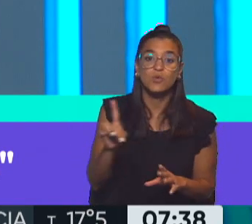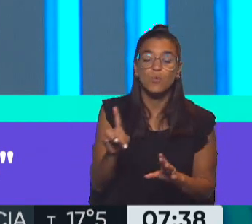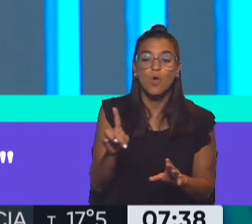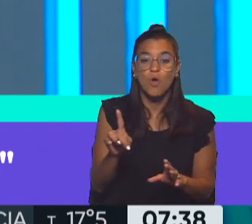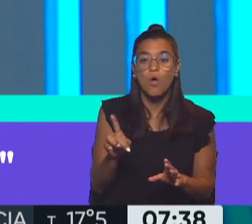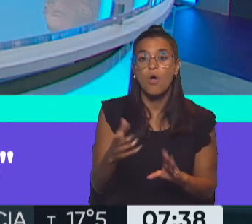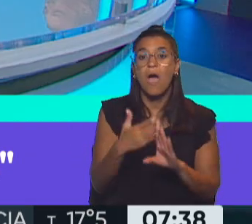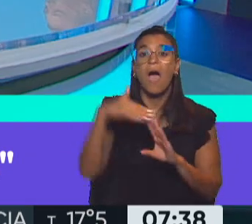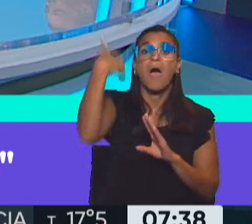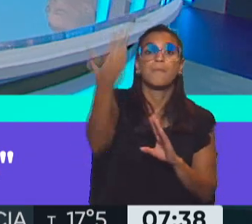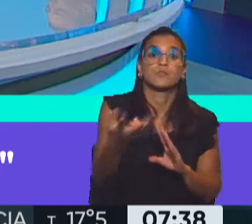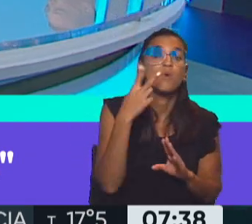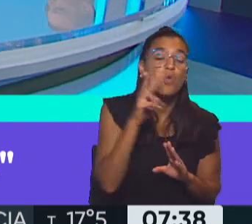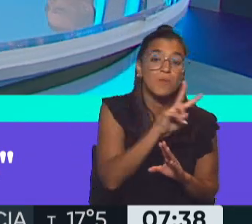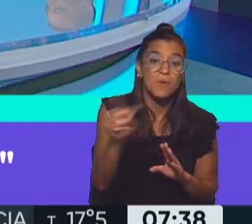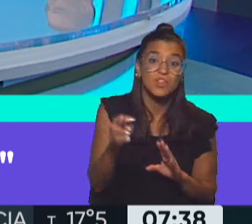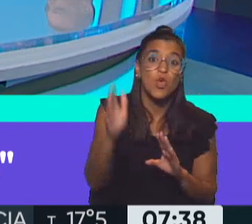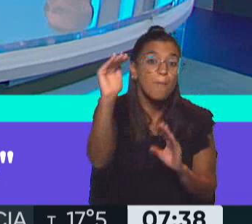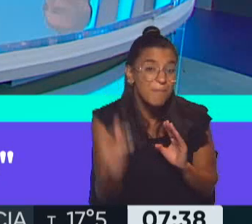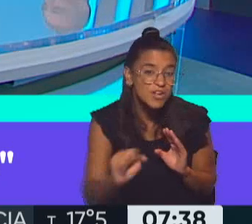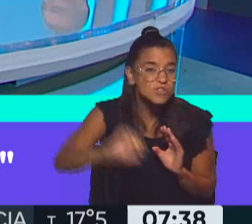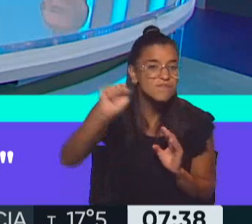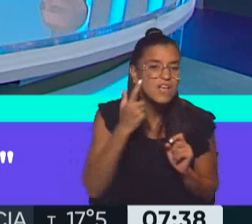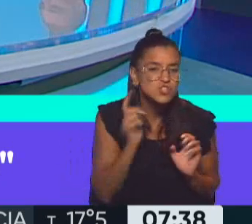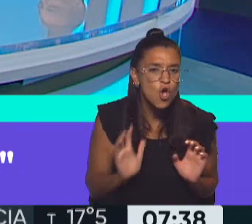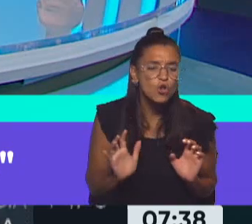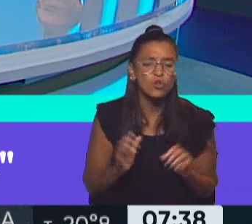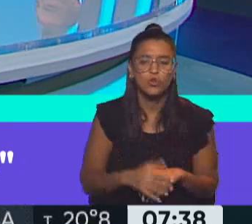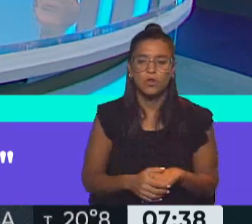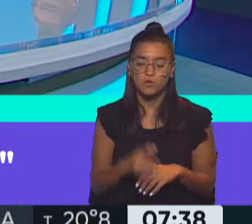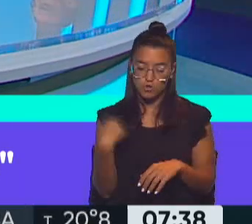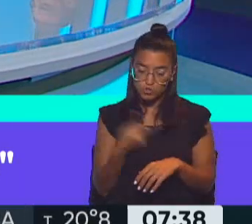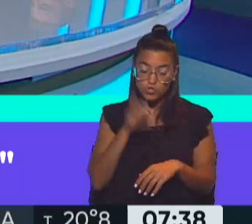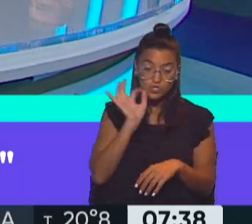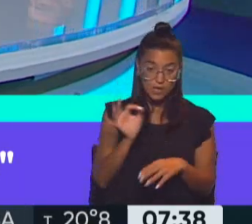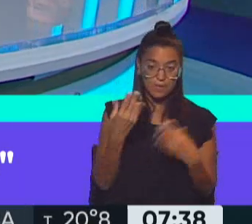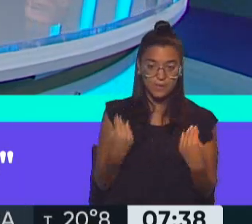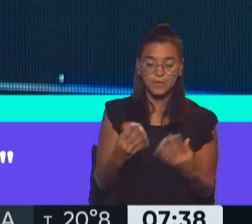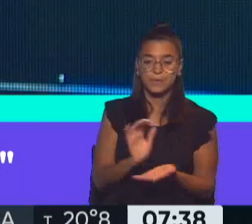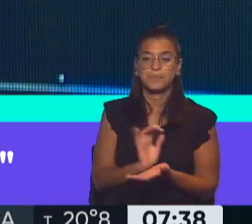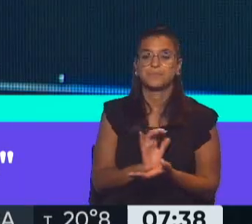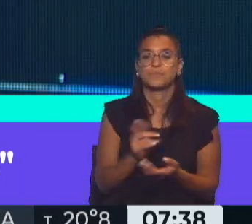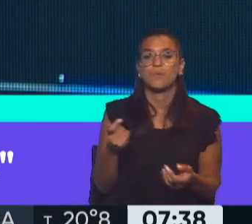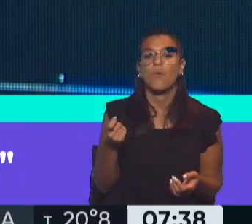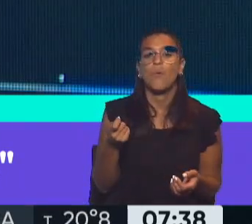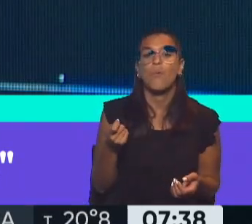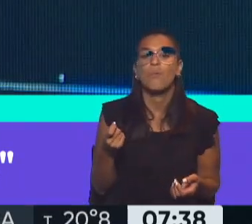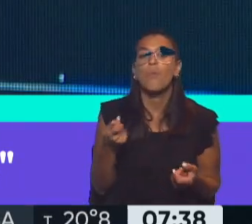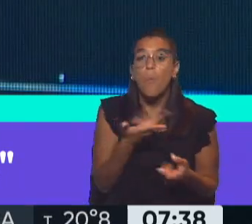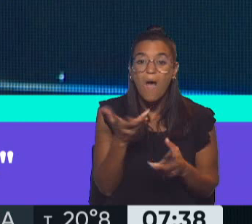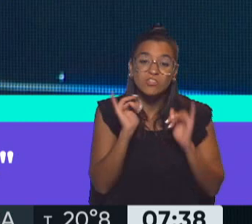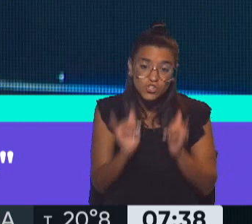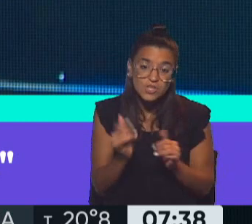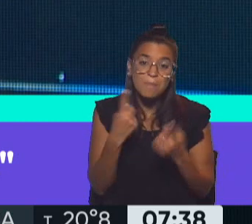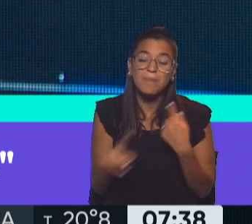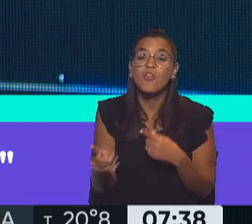2021? A ver, lo que se sabe por ahora, sabemos el cuánto, pero no sabemos el cómo.